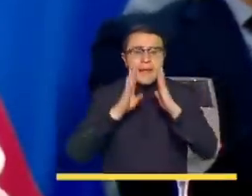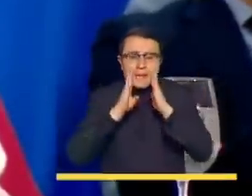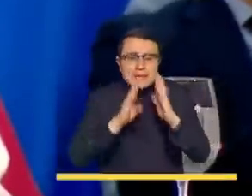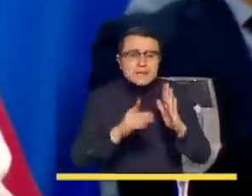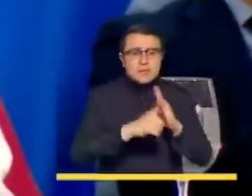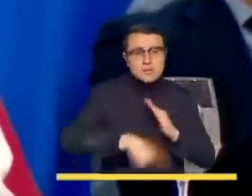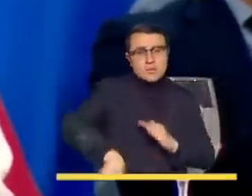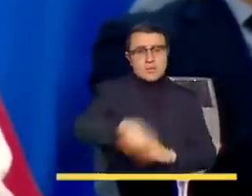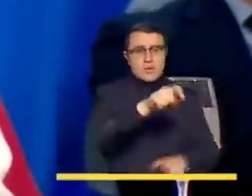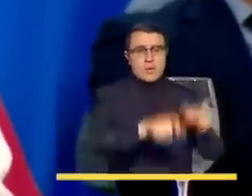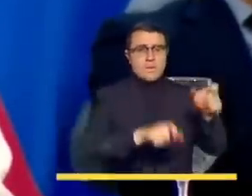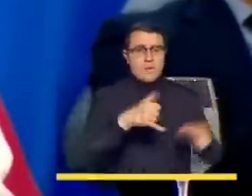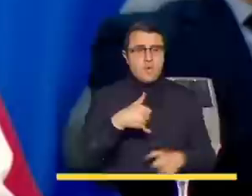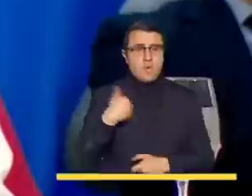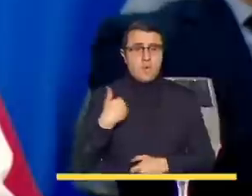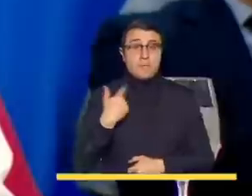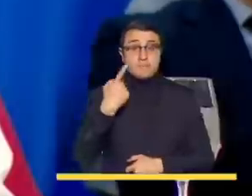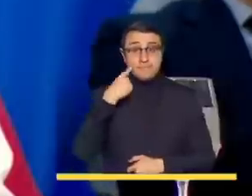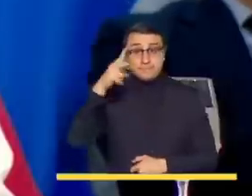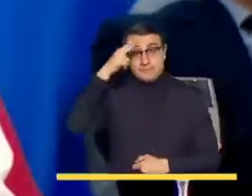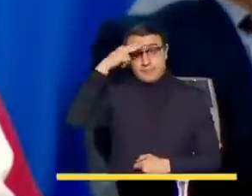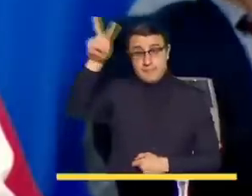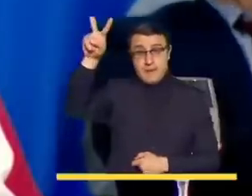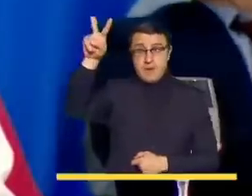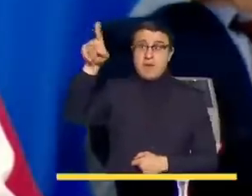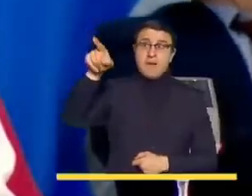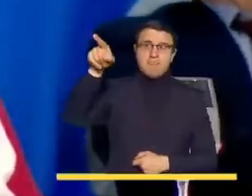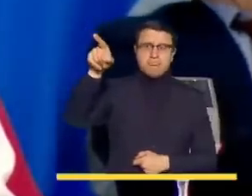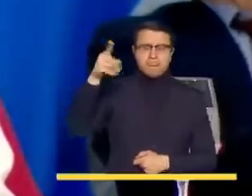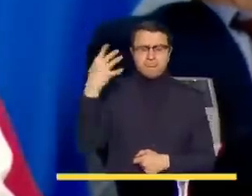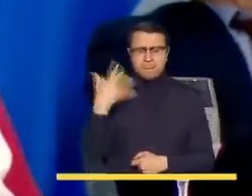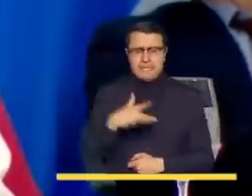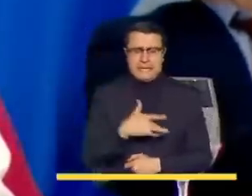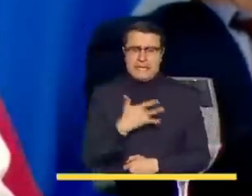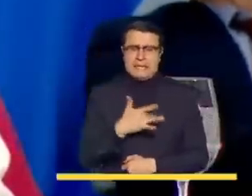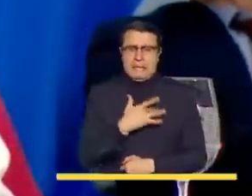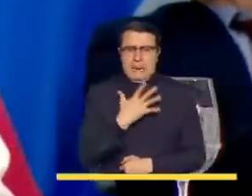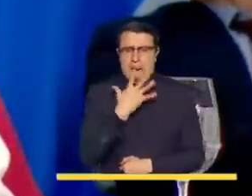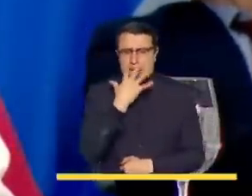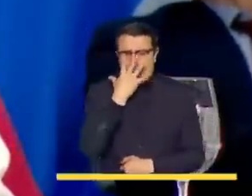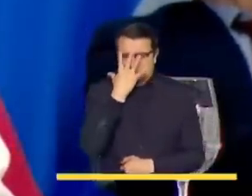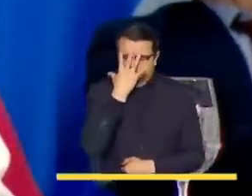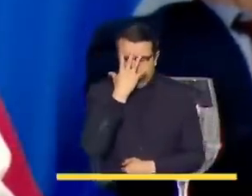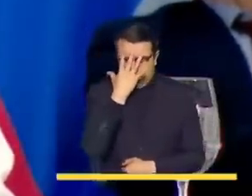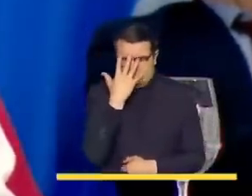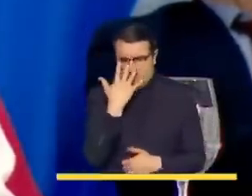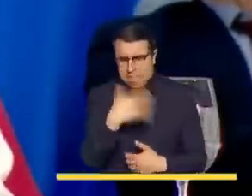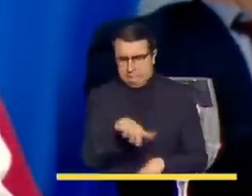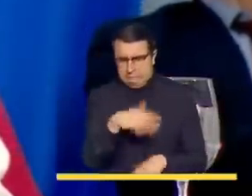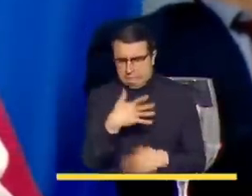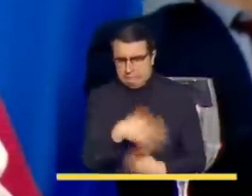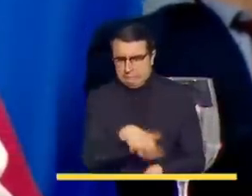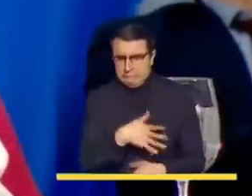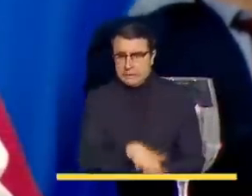En el caso de nuestro país, es muy vergonzoso que